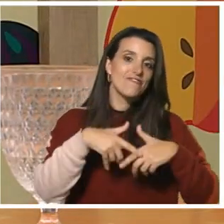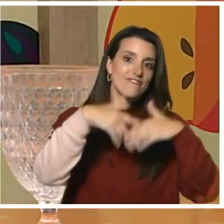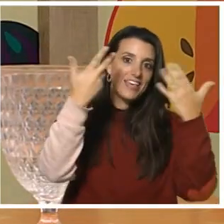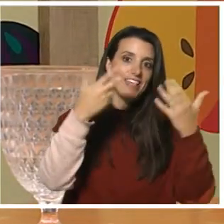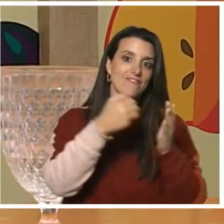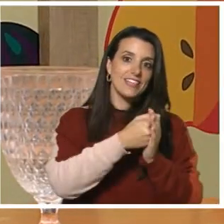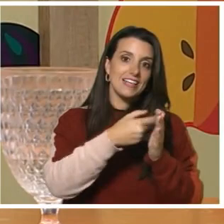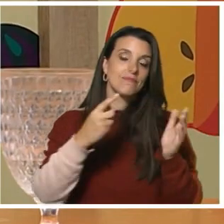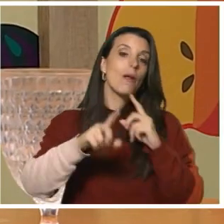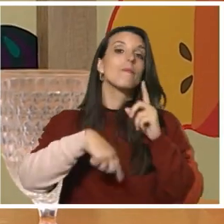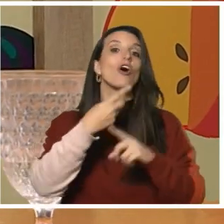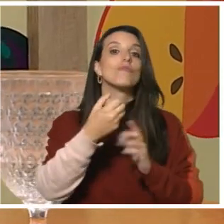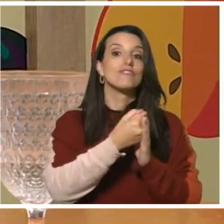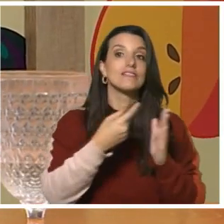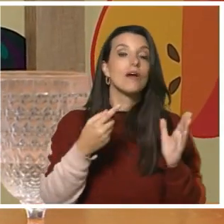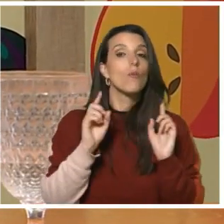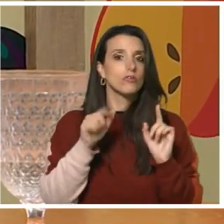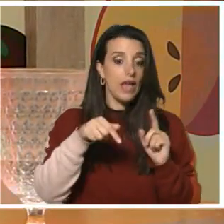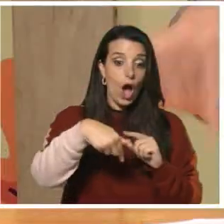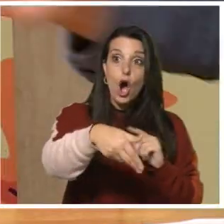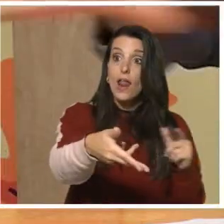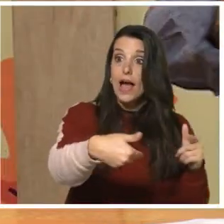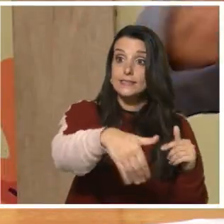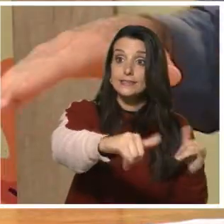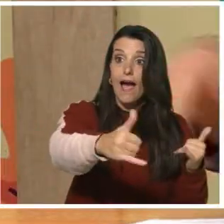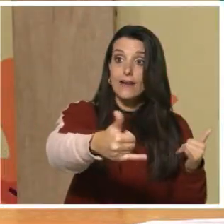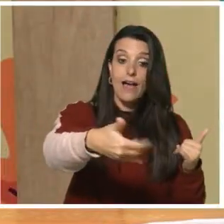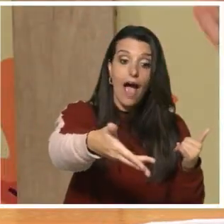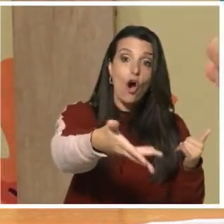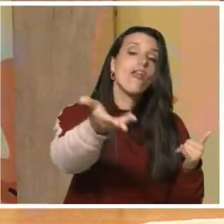de semana, para el próximo fin de semana. Bueno, no, 20. Este. Este, ya. Este, ya. Ya llegó, es este.